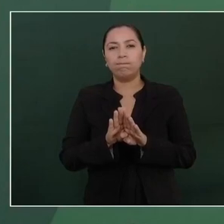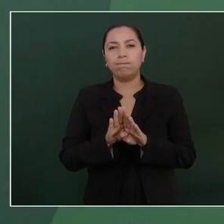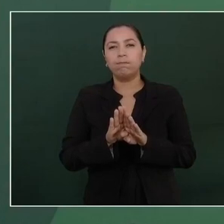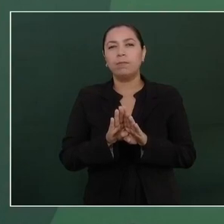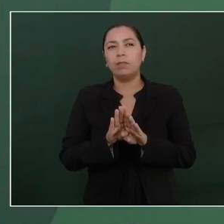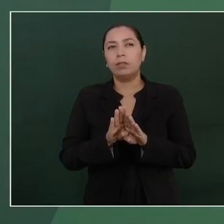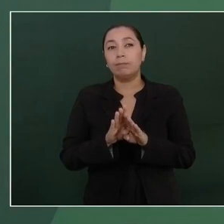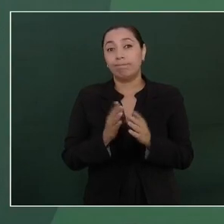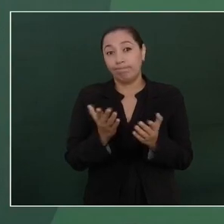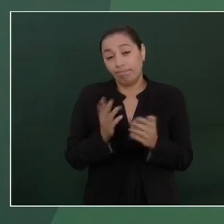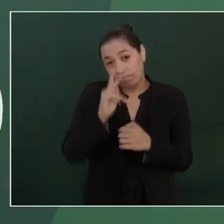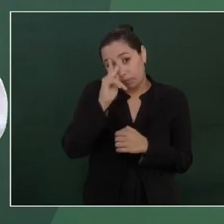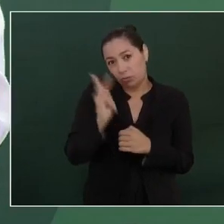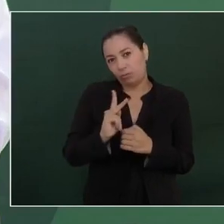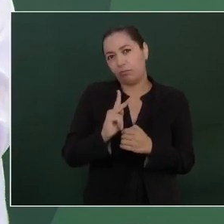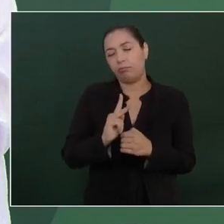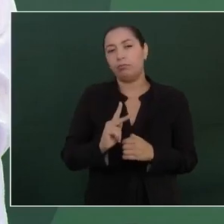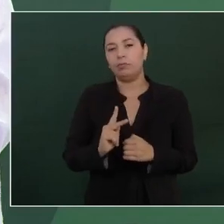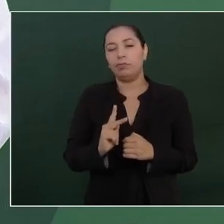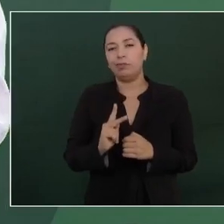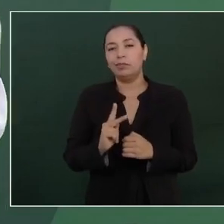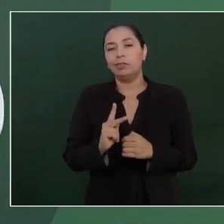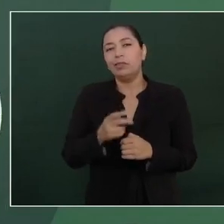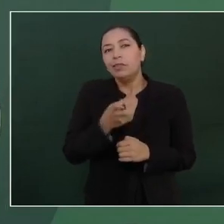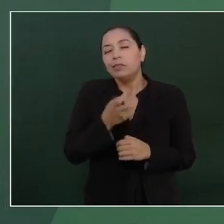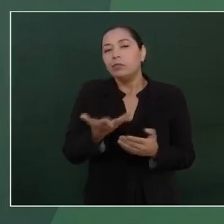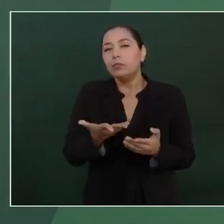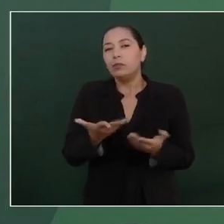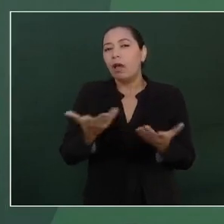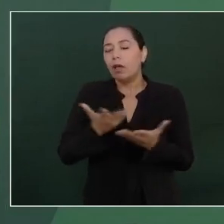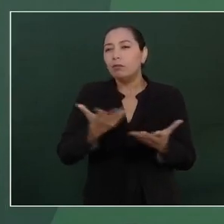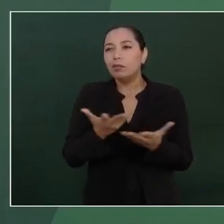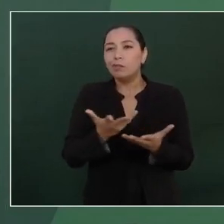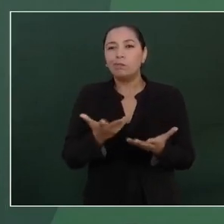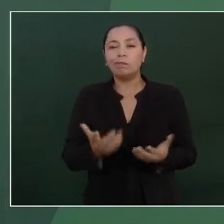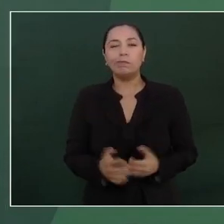algo peor, se estaría actuando